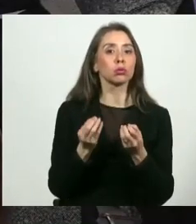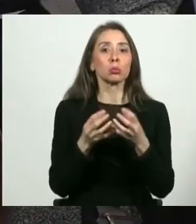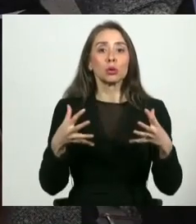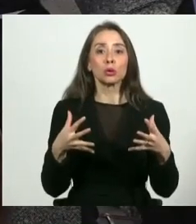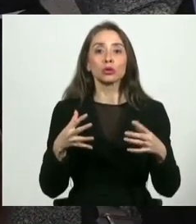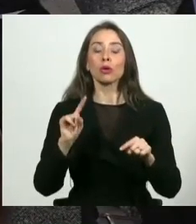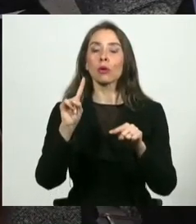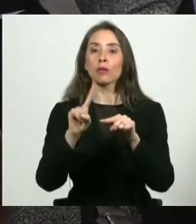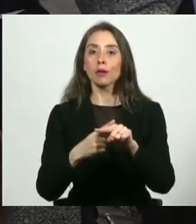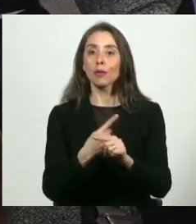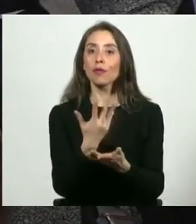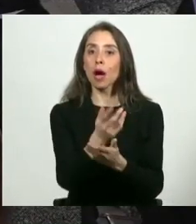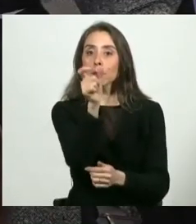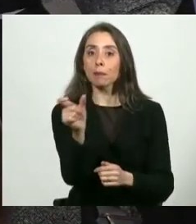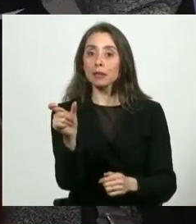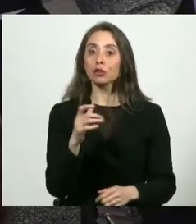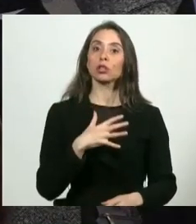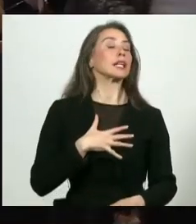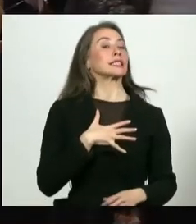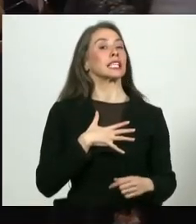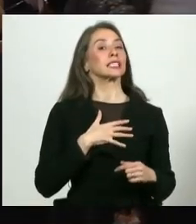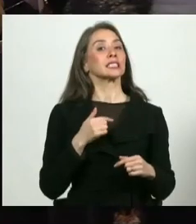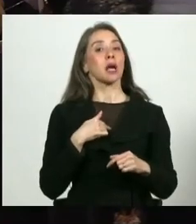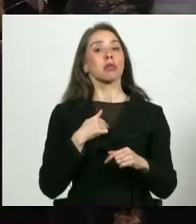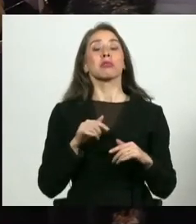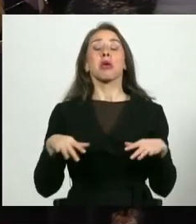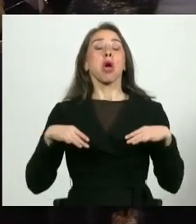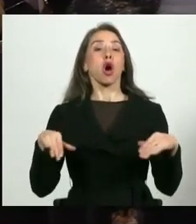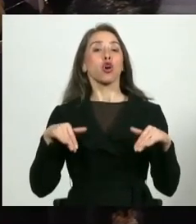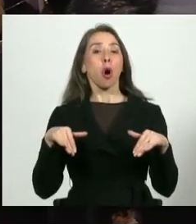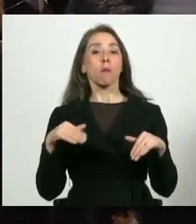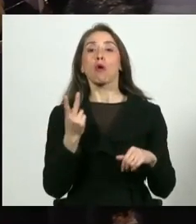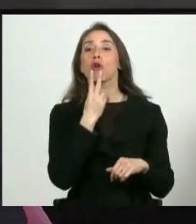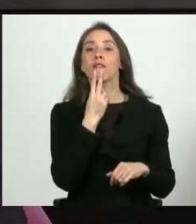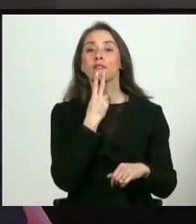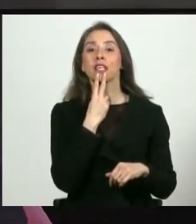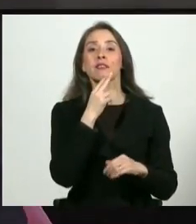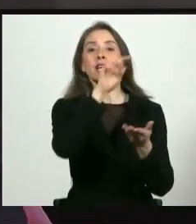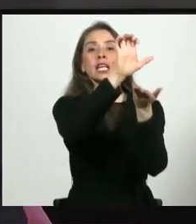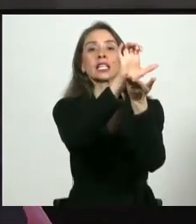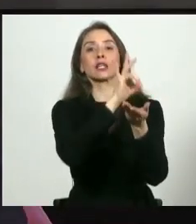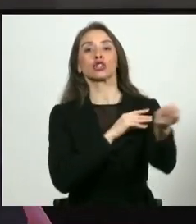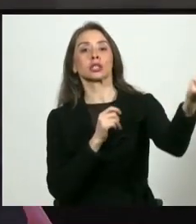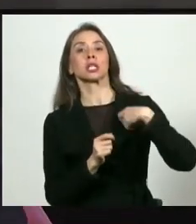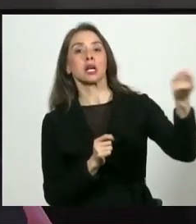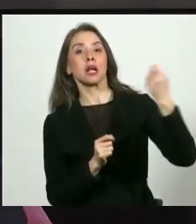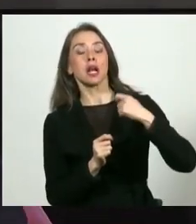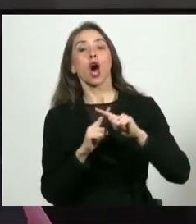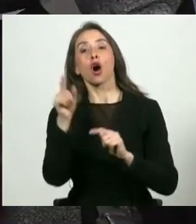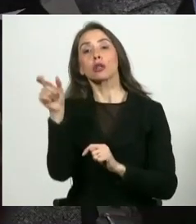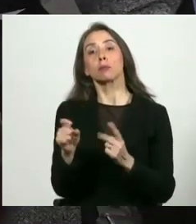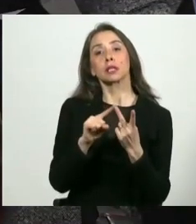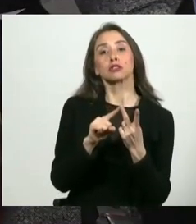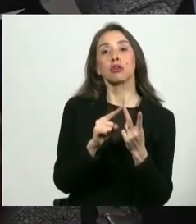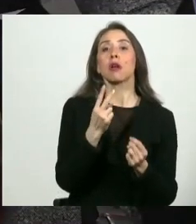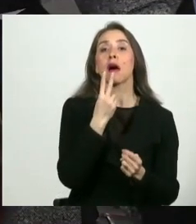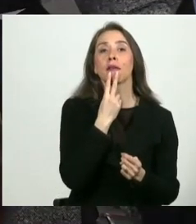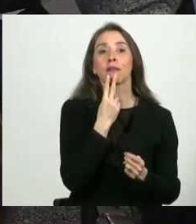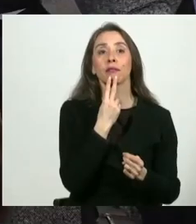pero nuevamente, hay personas que se sienten cómodas desde ese espacio, viviendo desde el Estado de Chile, otras que les conviene vivir